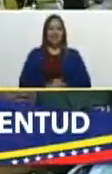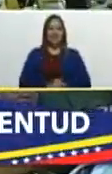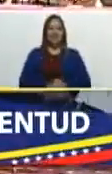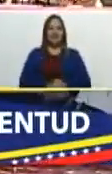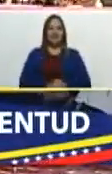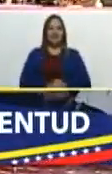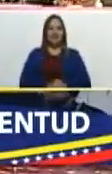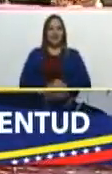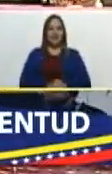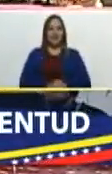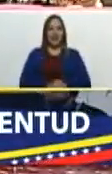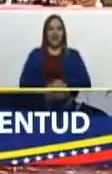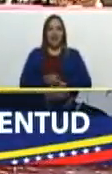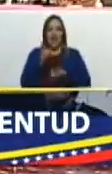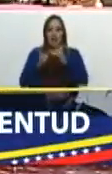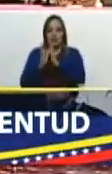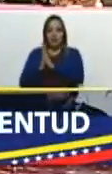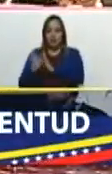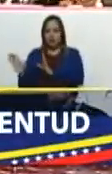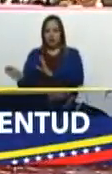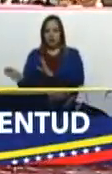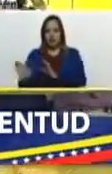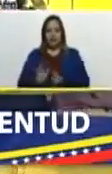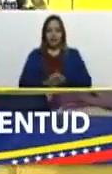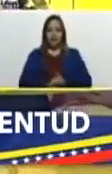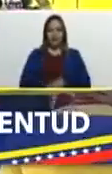Tráeme aquí algo para aguantar aquí, por favor.